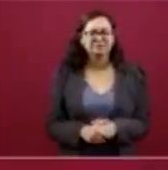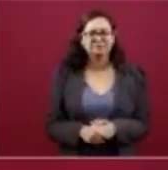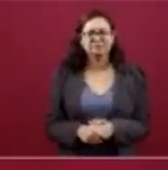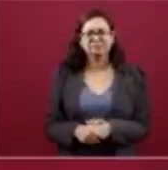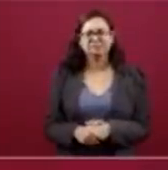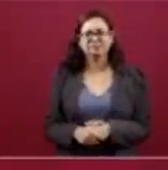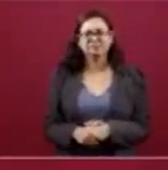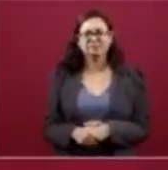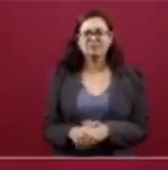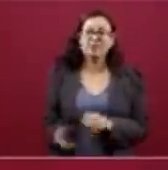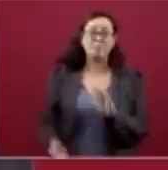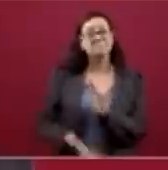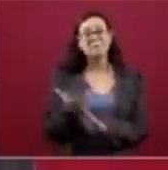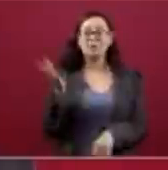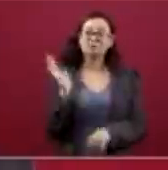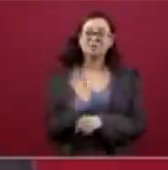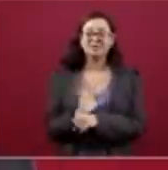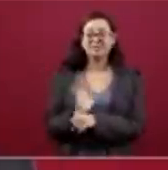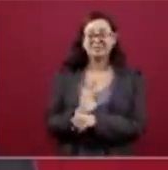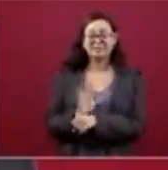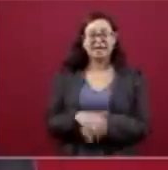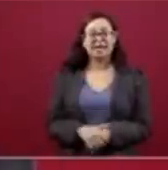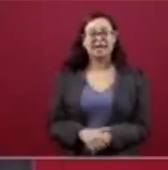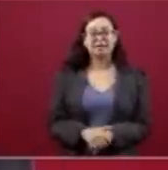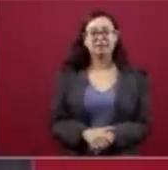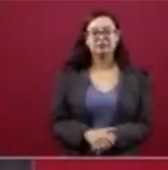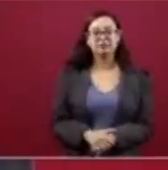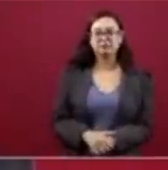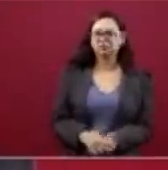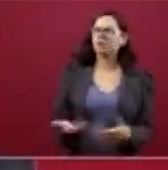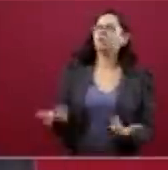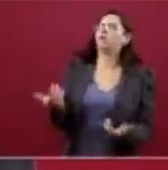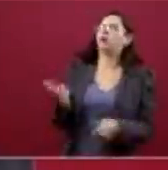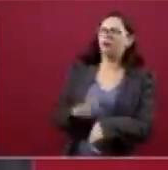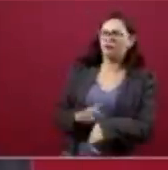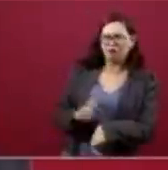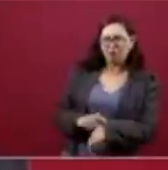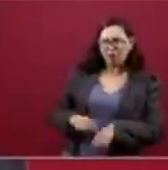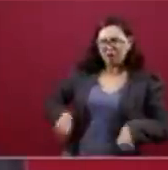vamos al cine. Le decían, ¿y a qué horas?